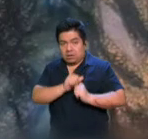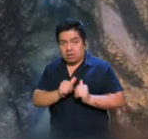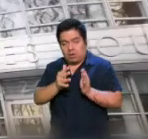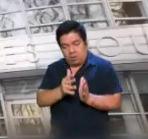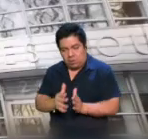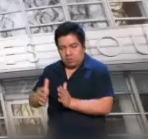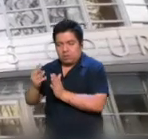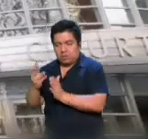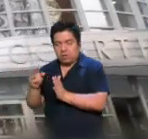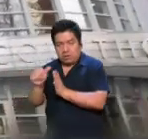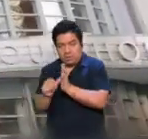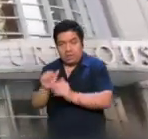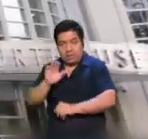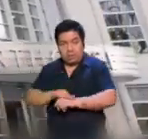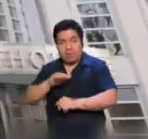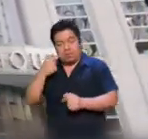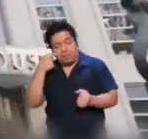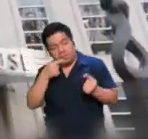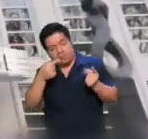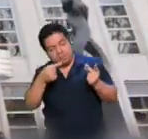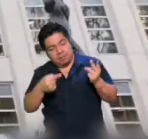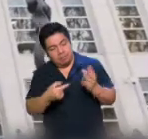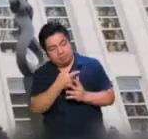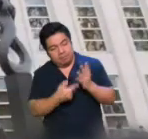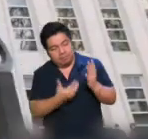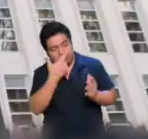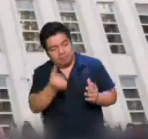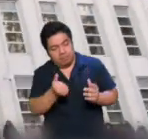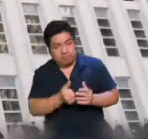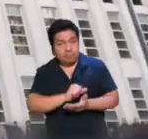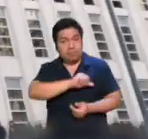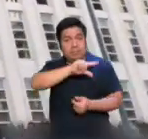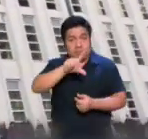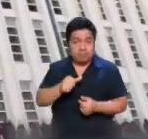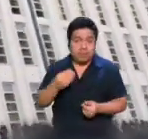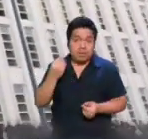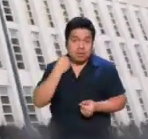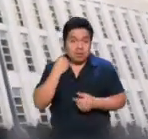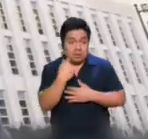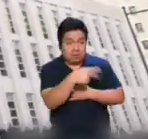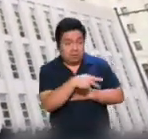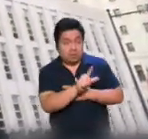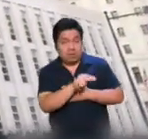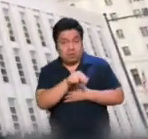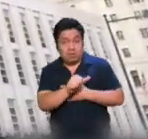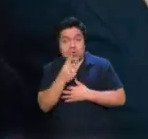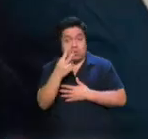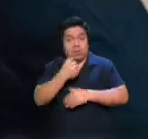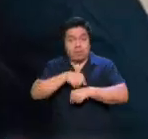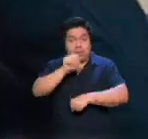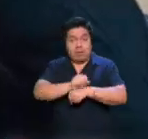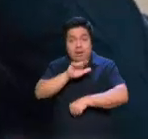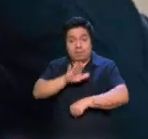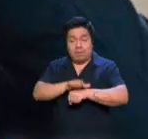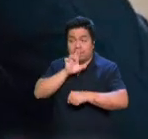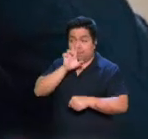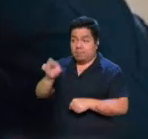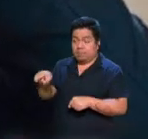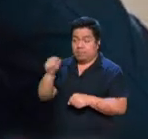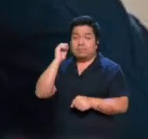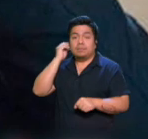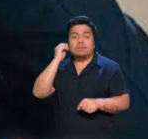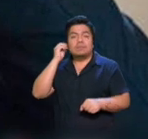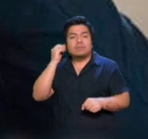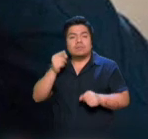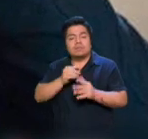3 meses para presentar sus argumentos. Posteriormente, los abogados de García Luna dispondrán de 2 semanas más para responder a la Fiscalía.